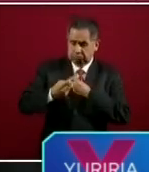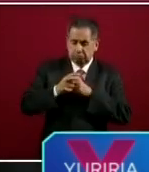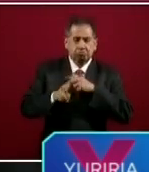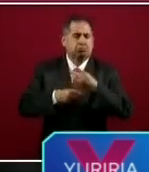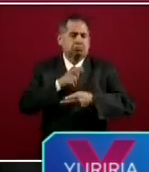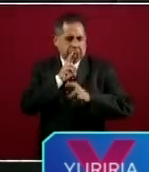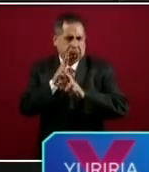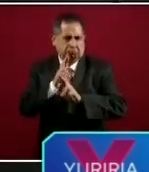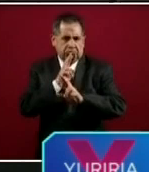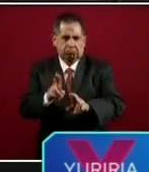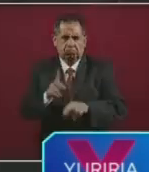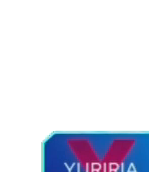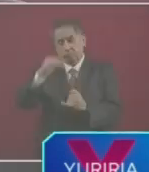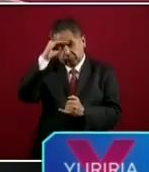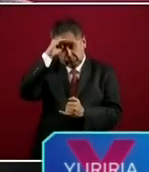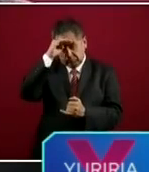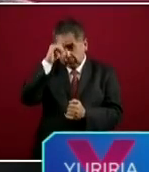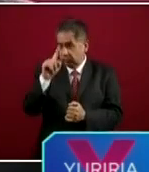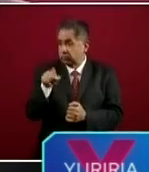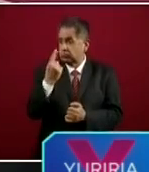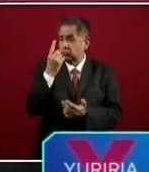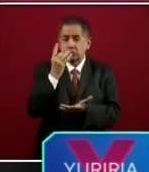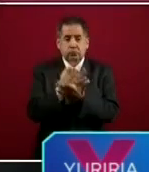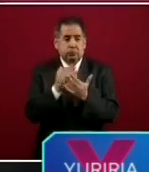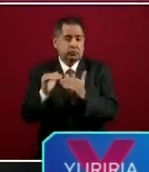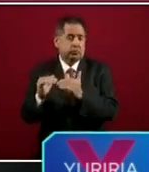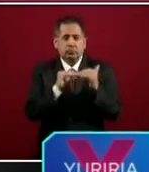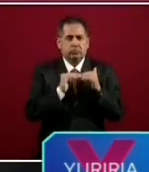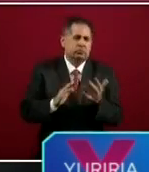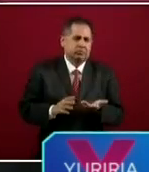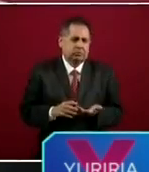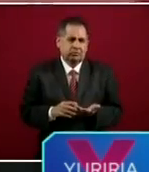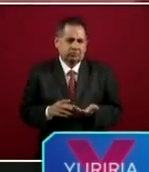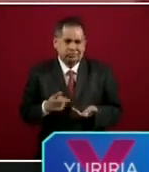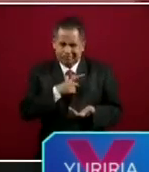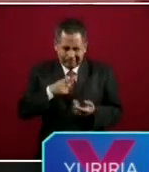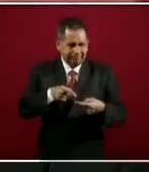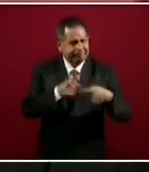voy a callar. Tiene que haber discrepancia.